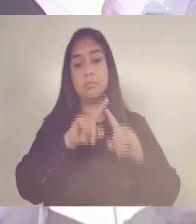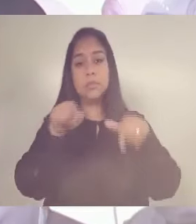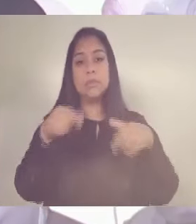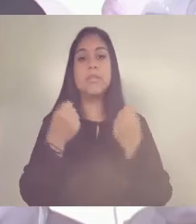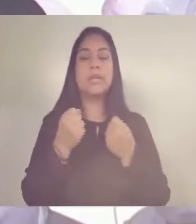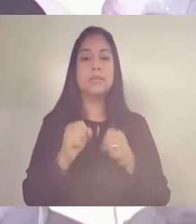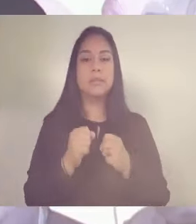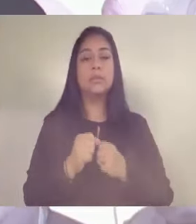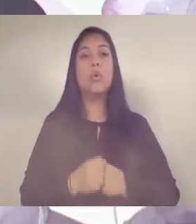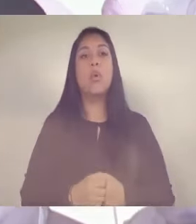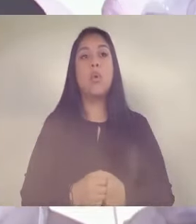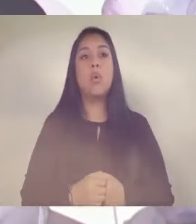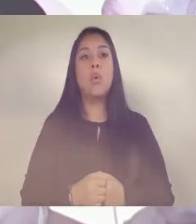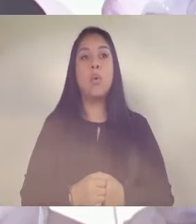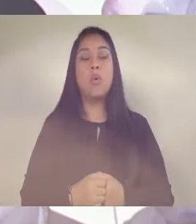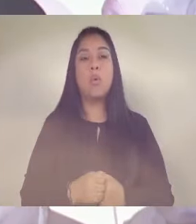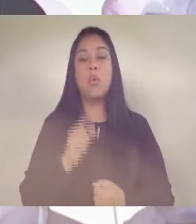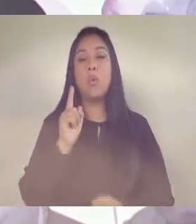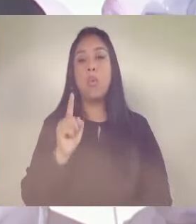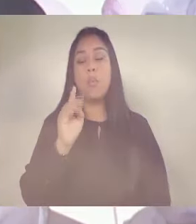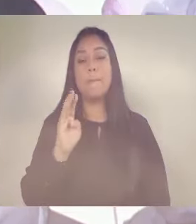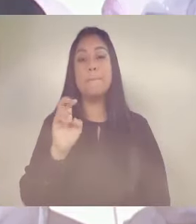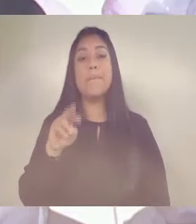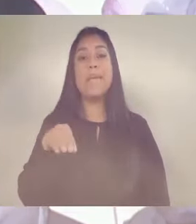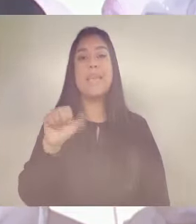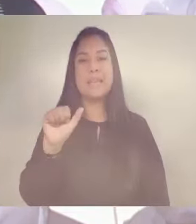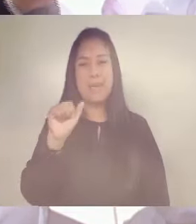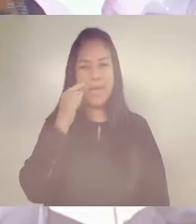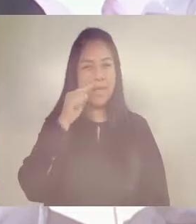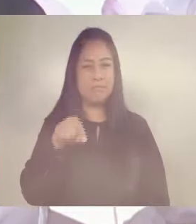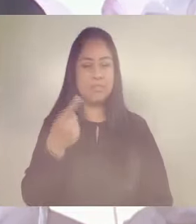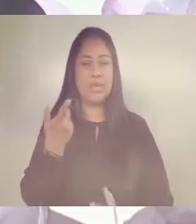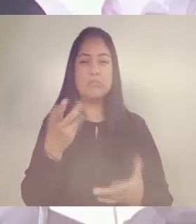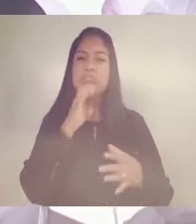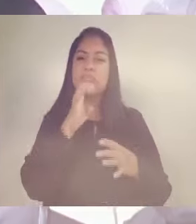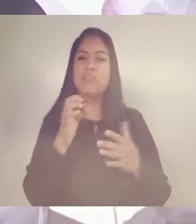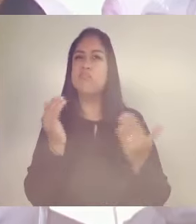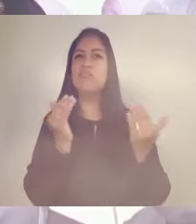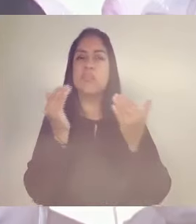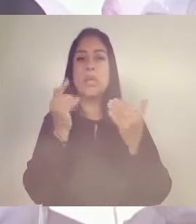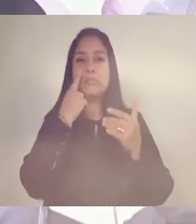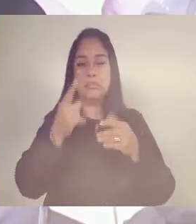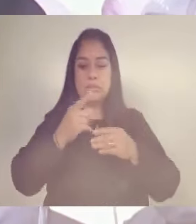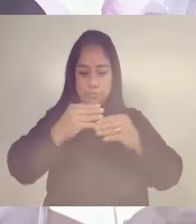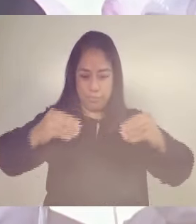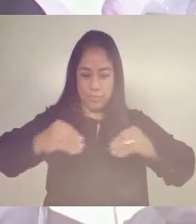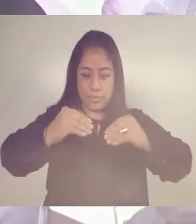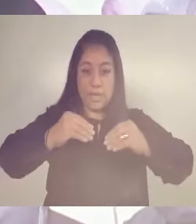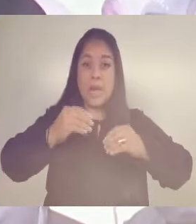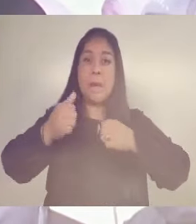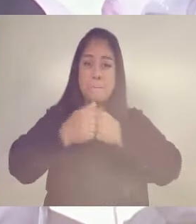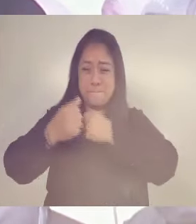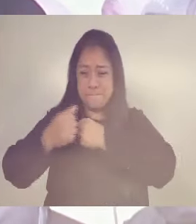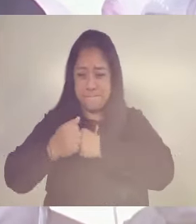construyendo una berma, se está levantando, digamos, una estructura de tierra y rocas para,